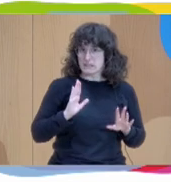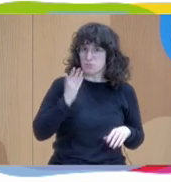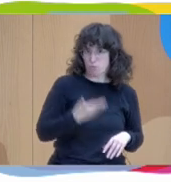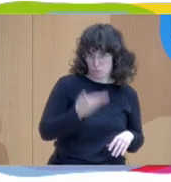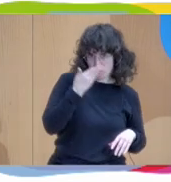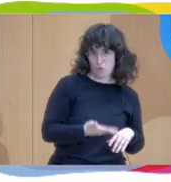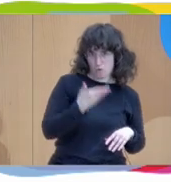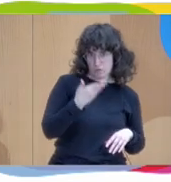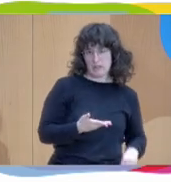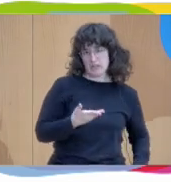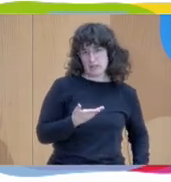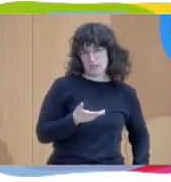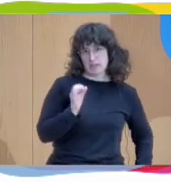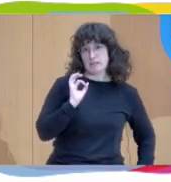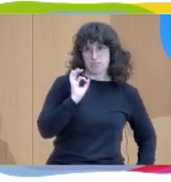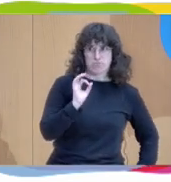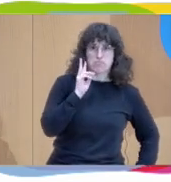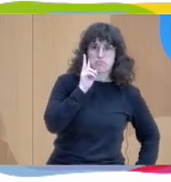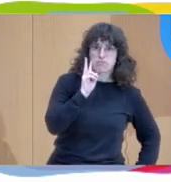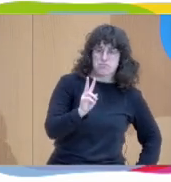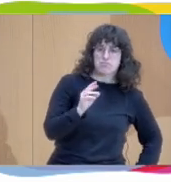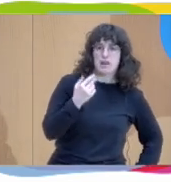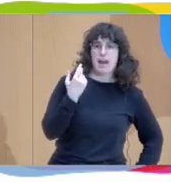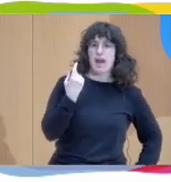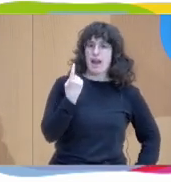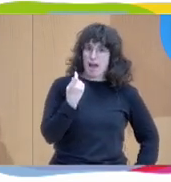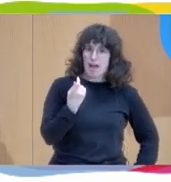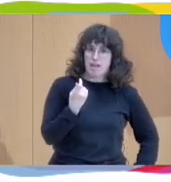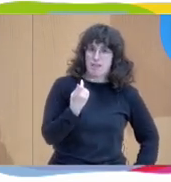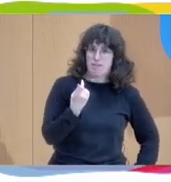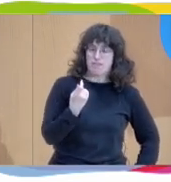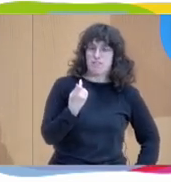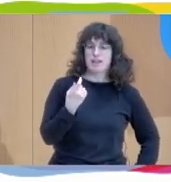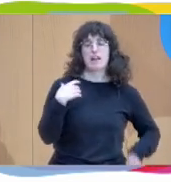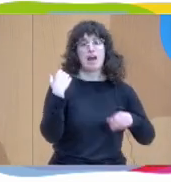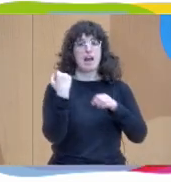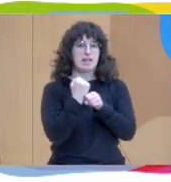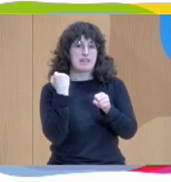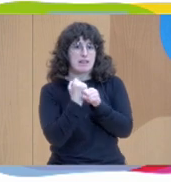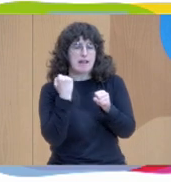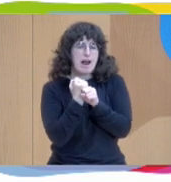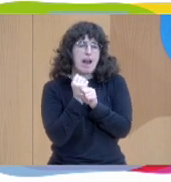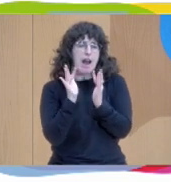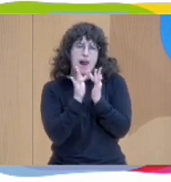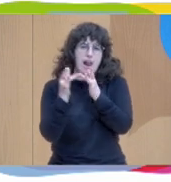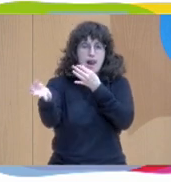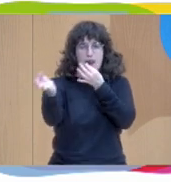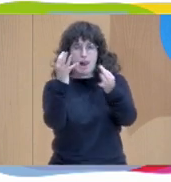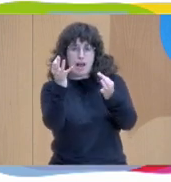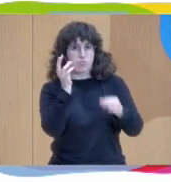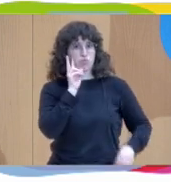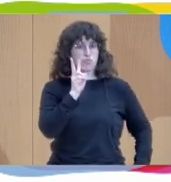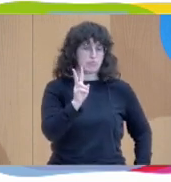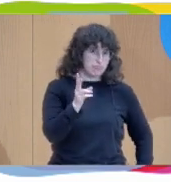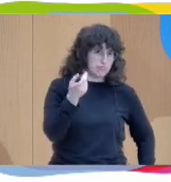contempla eh trabajar con ellos eh de una manera eh precisa Es raro